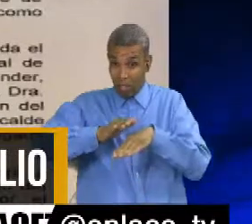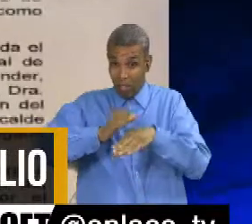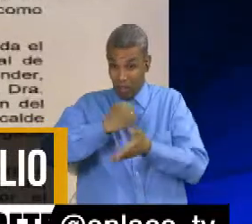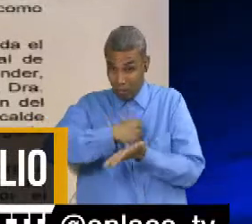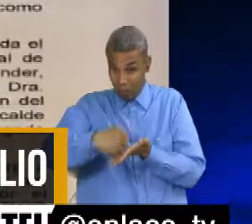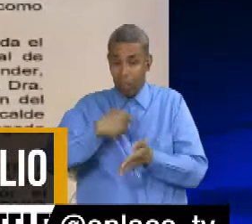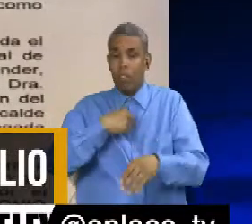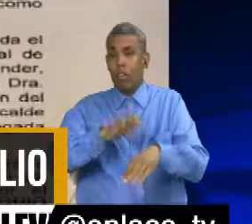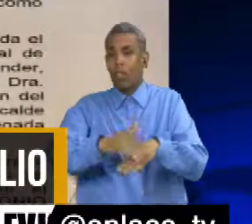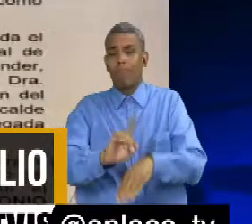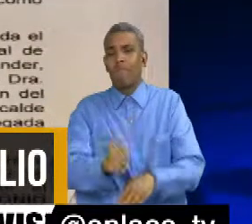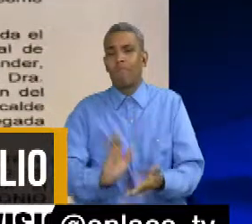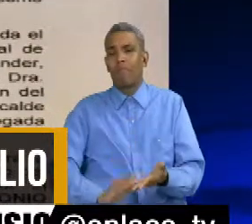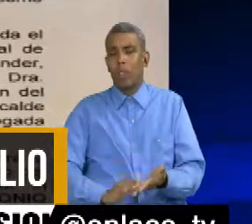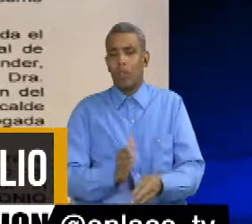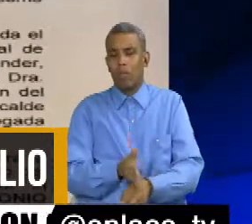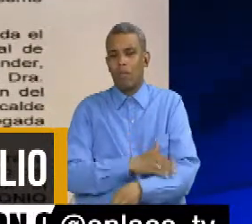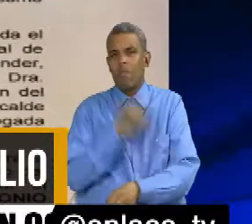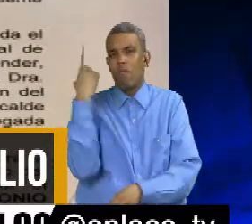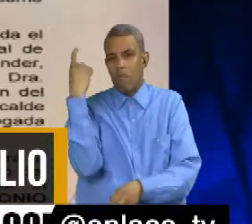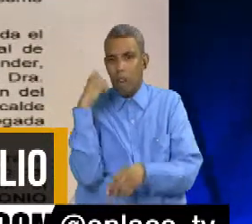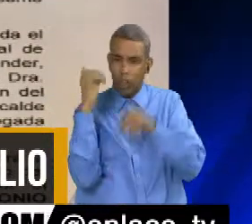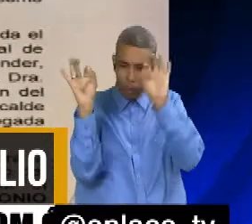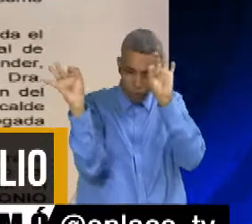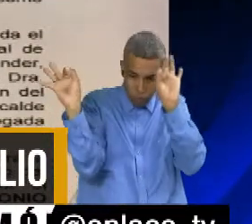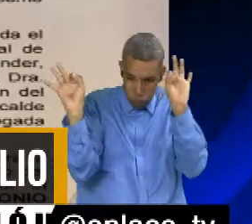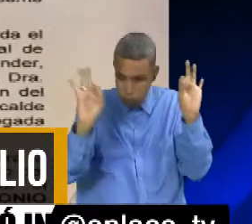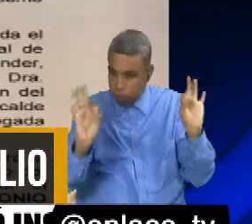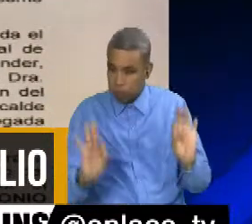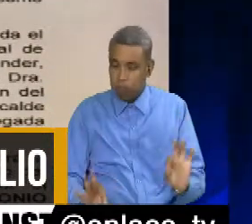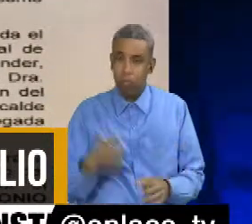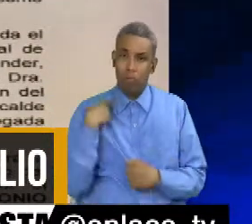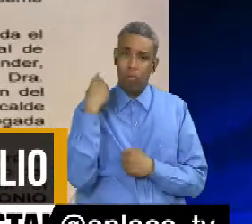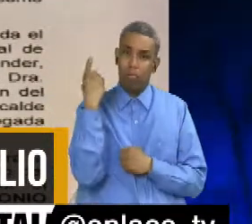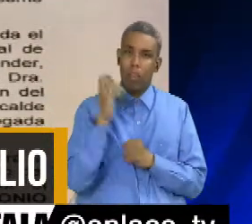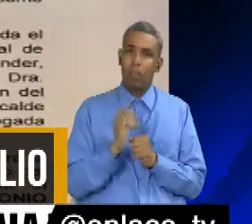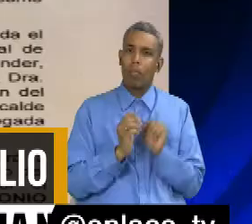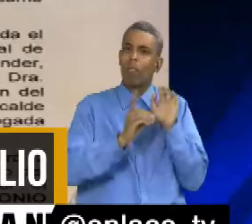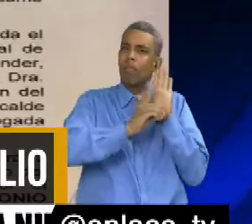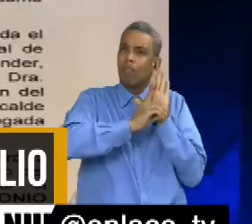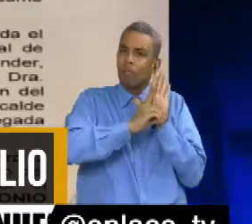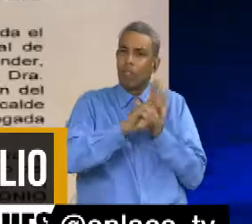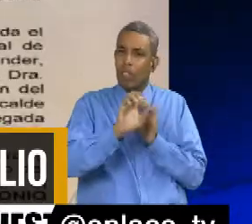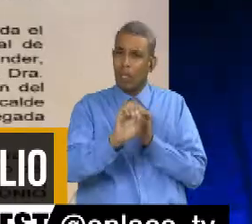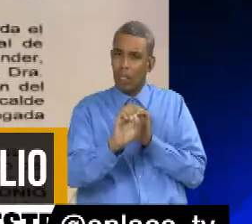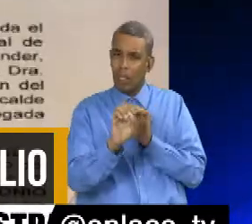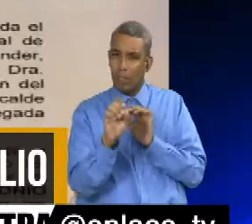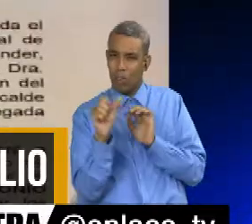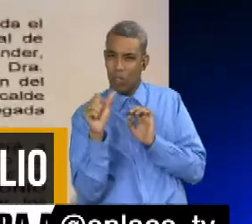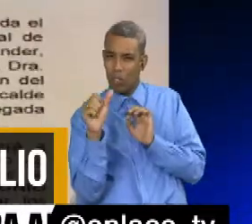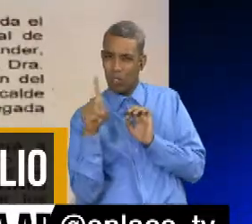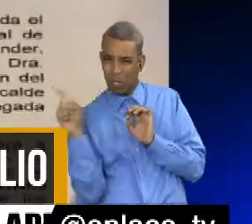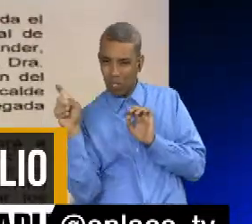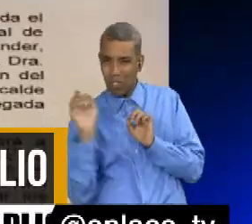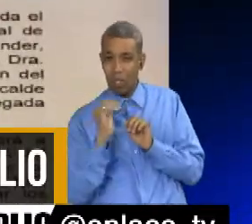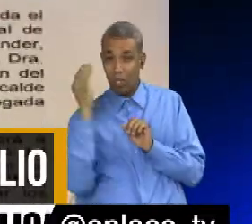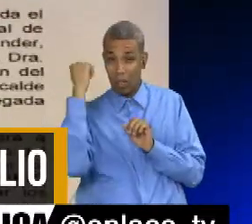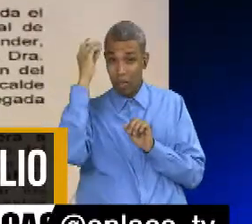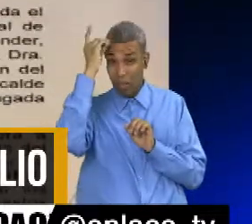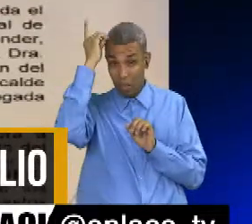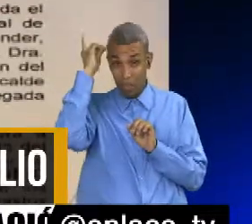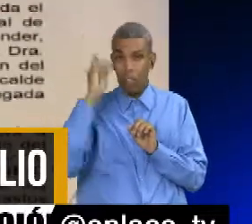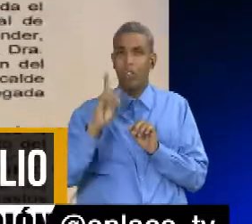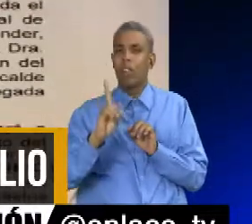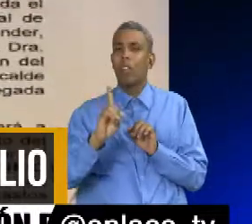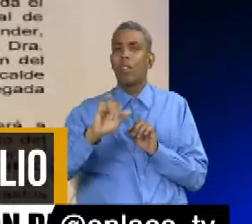el gobernador de Santander y entre algunos apartes dice que mediante el decreto 0100 del 18 de mayo de 2017, el gobernador de Santander ordenó